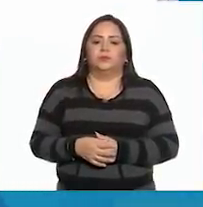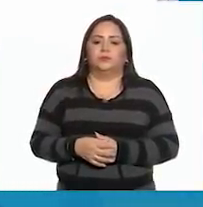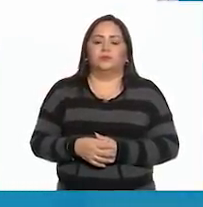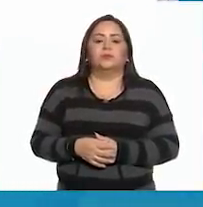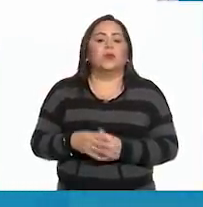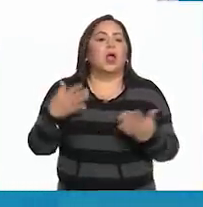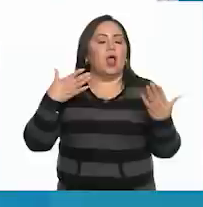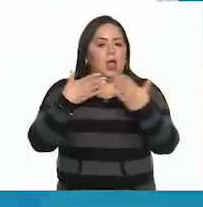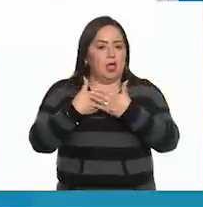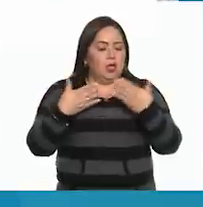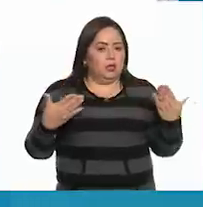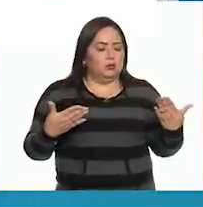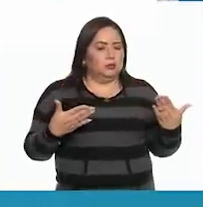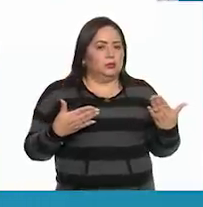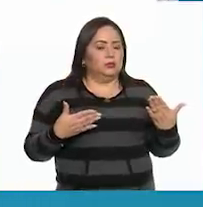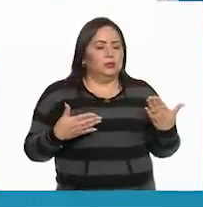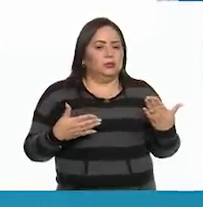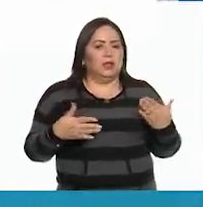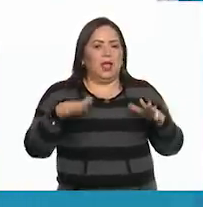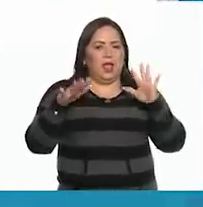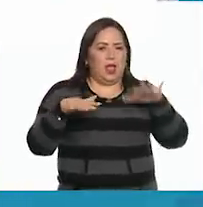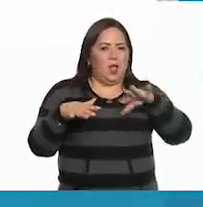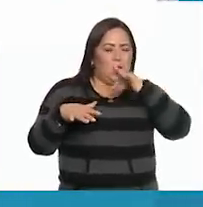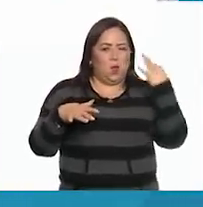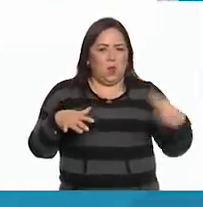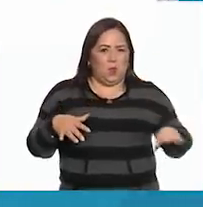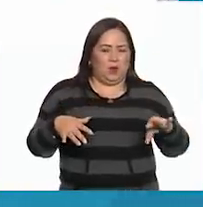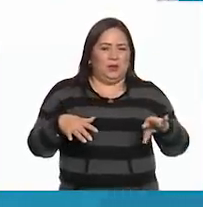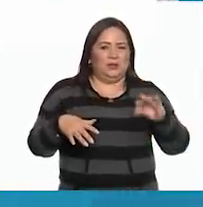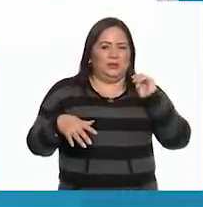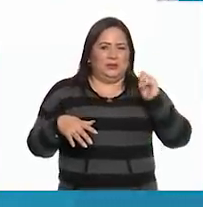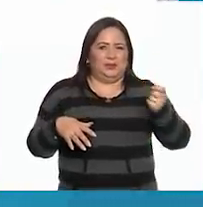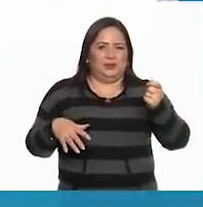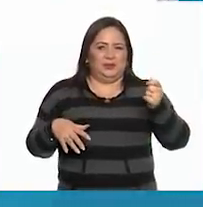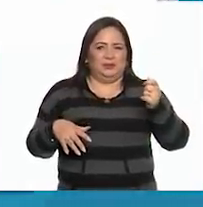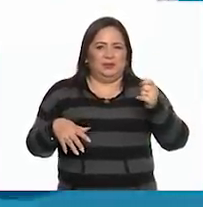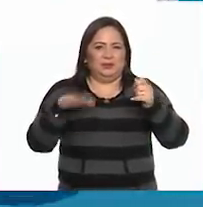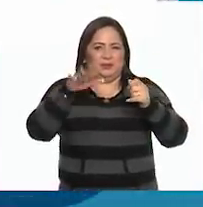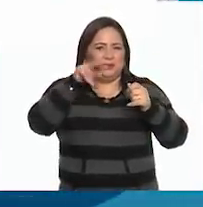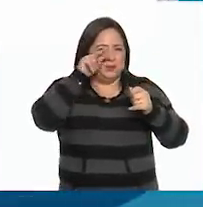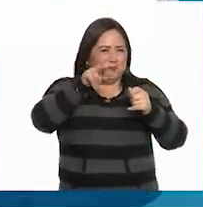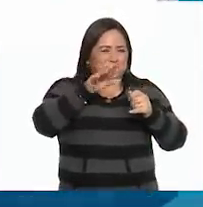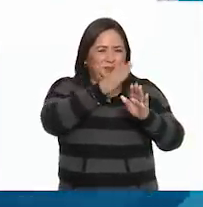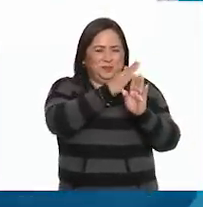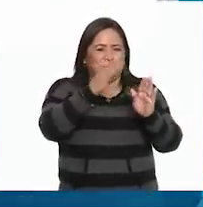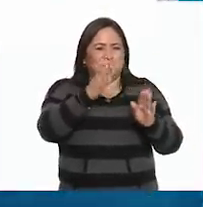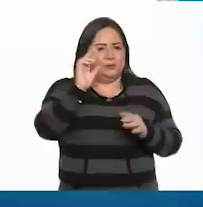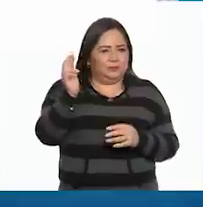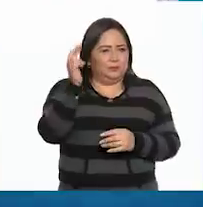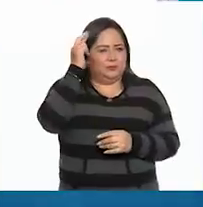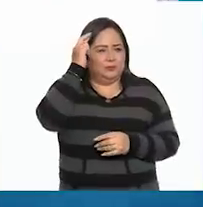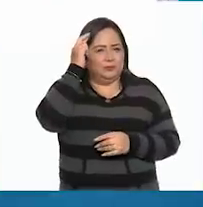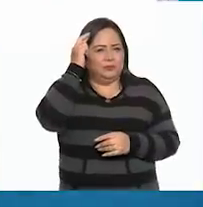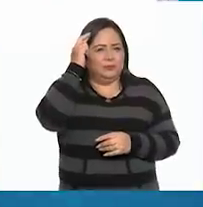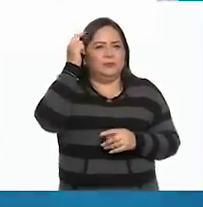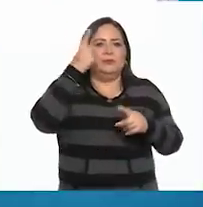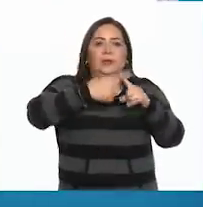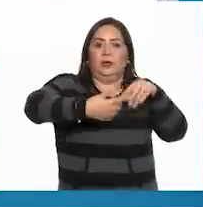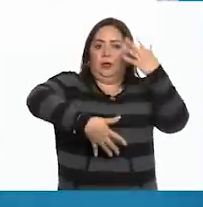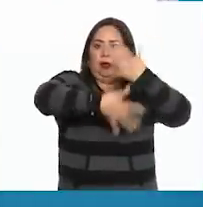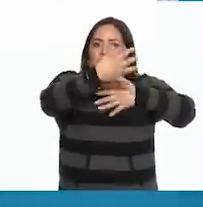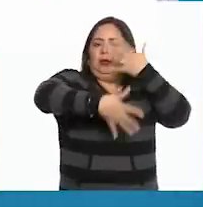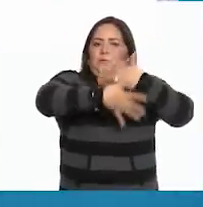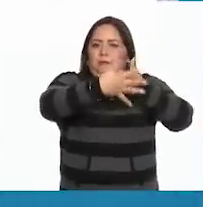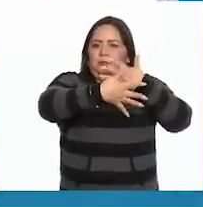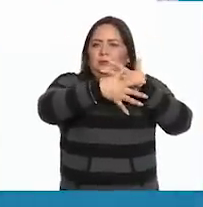Ahora bien, si partimos de la última figura que tuvimos de la sucesión que estábamos viendo, recordemos que estaba formada por 15